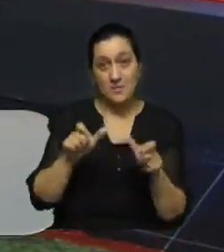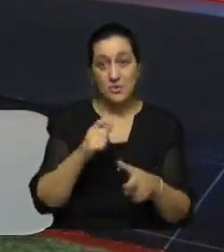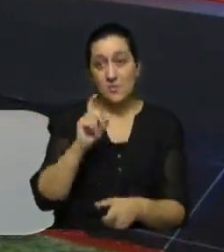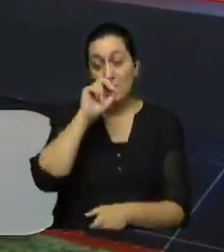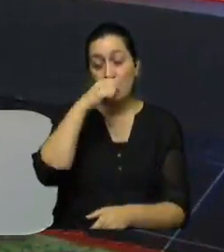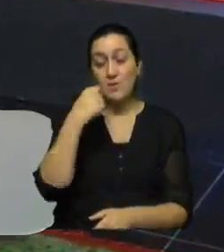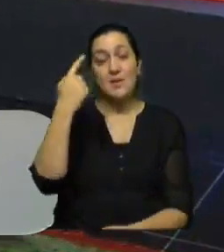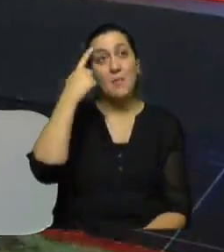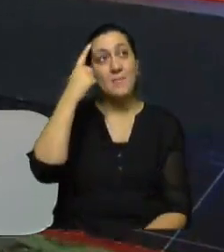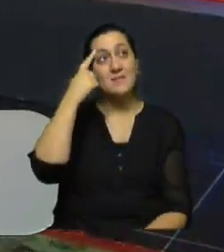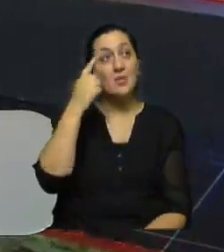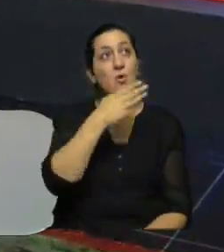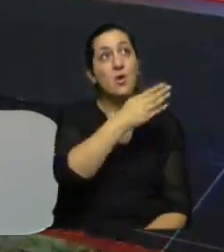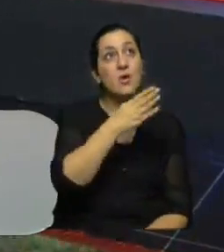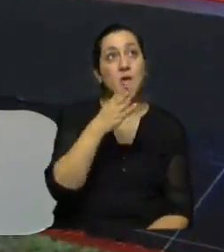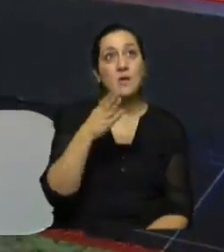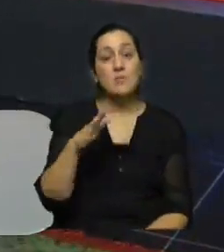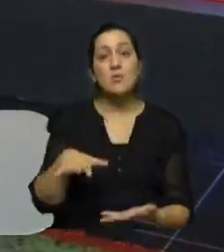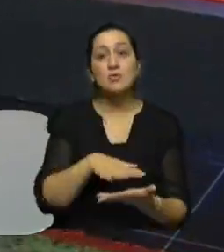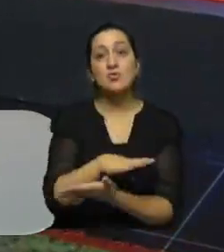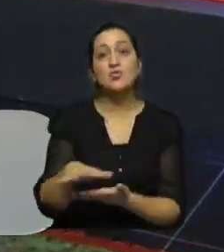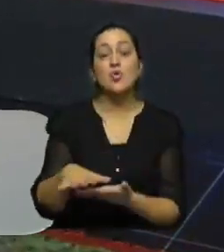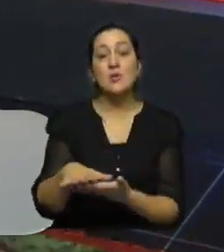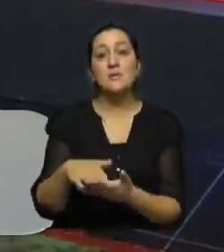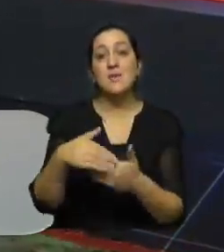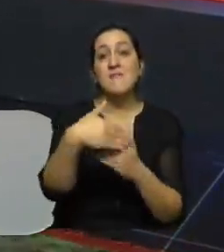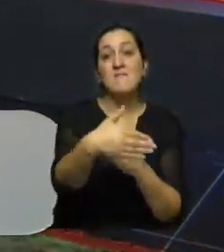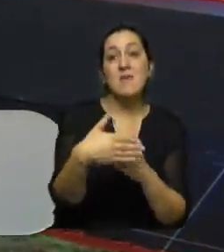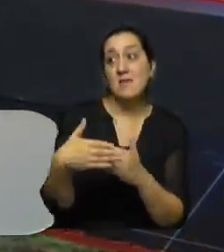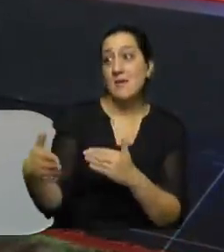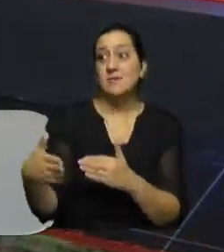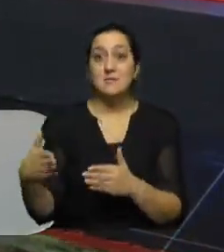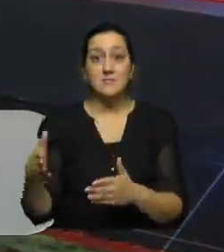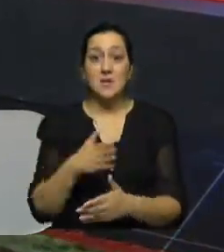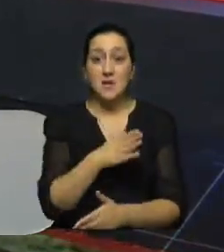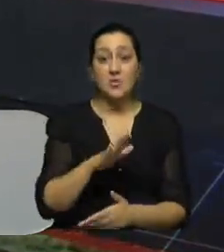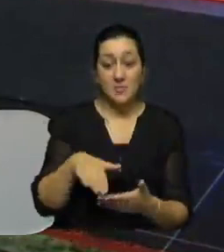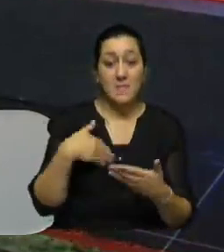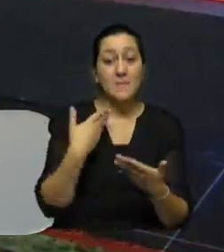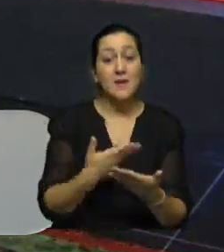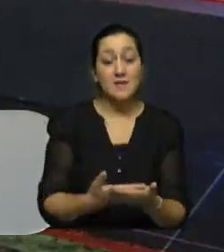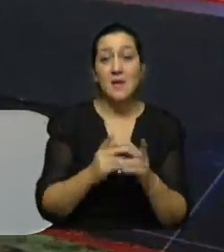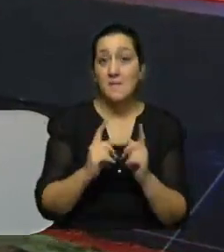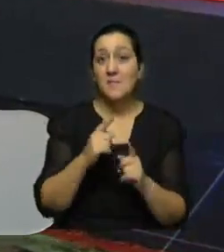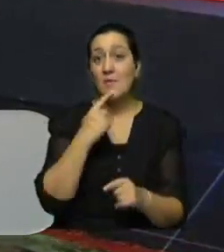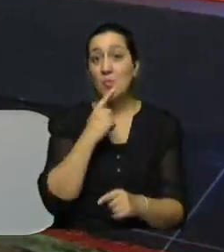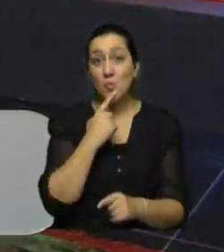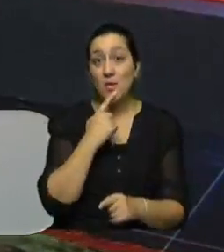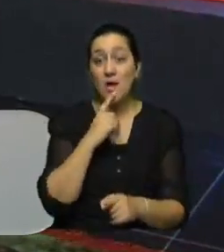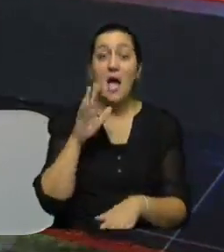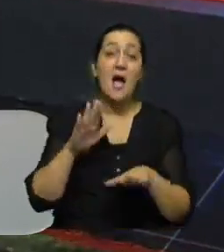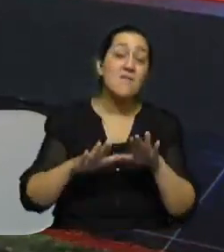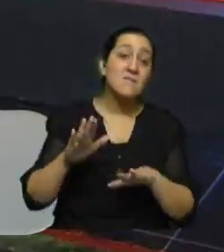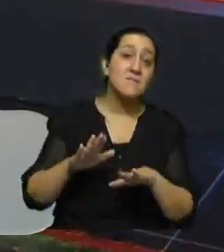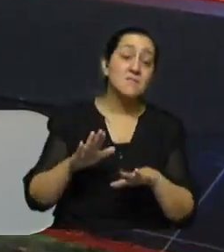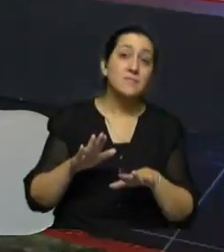tenemos pensado salir por zonas periféricas de la capital a recorrer y también a plantear el mismo interrogante, a ver si los vecinos coinciden lo que